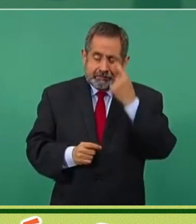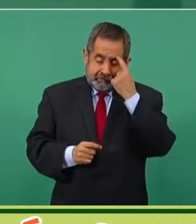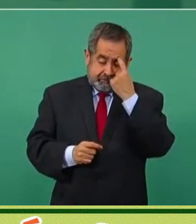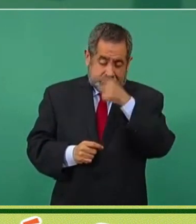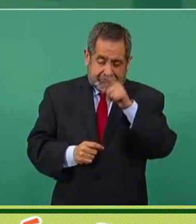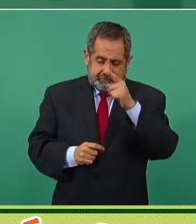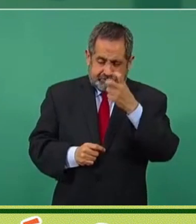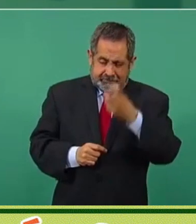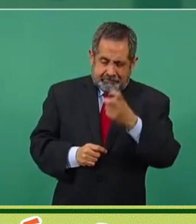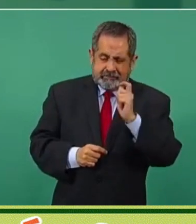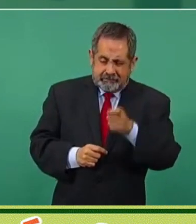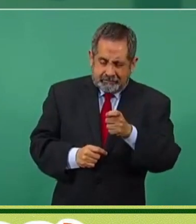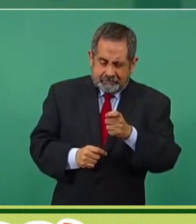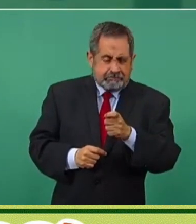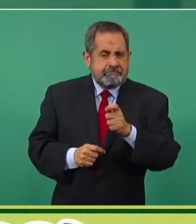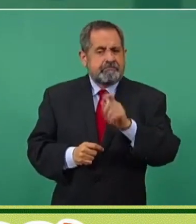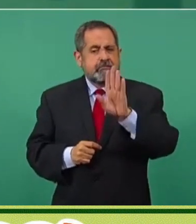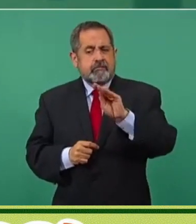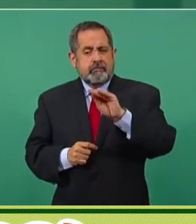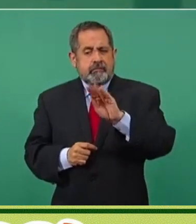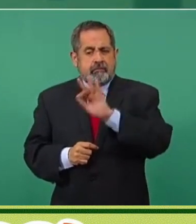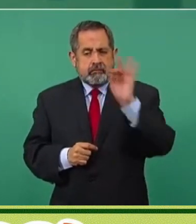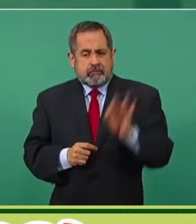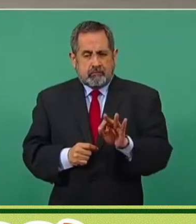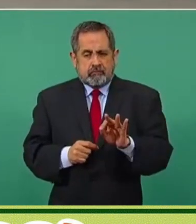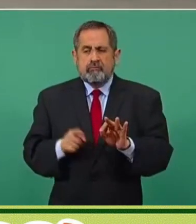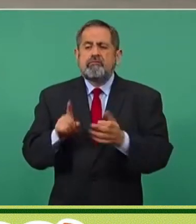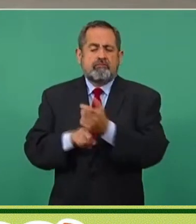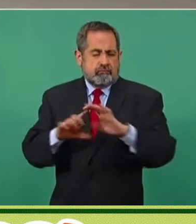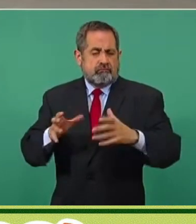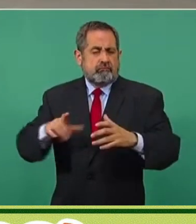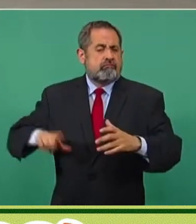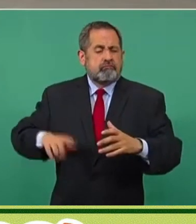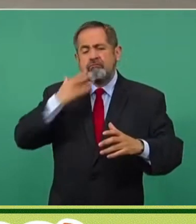significa el 90% de un buen gobierno,